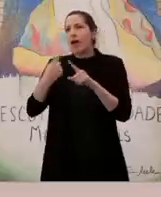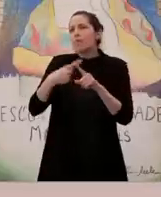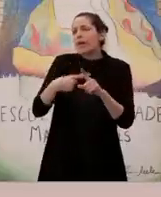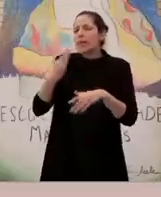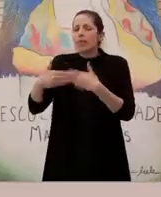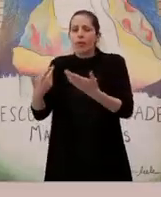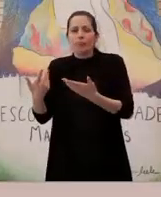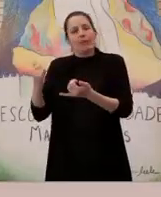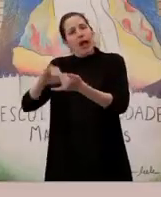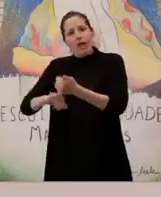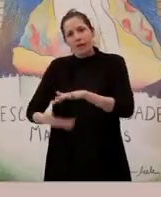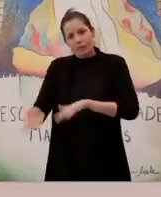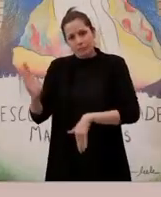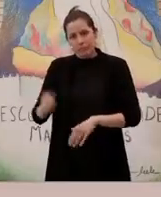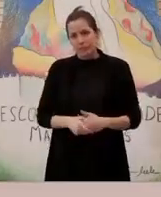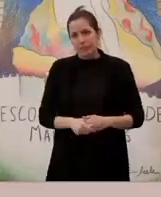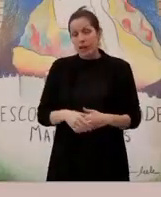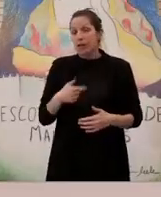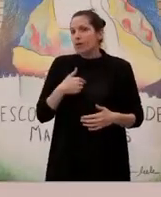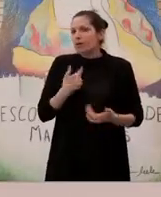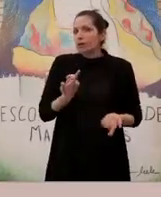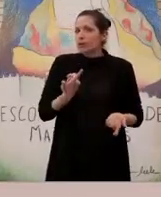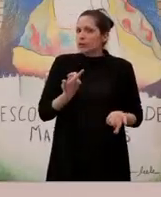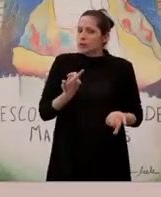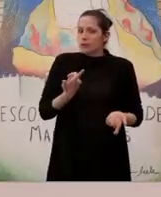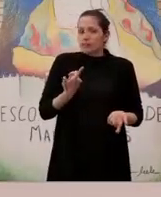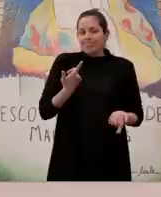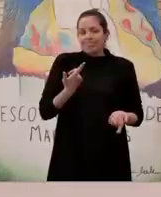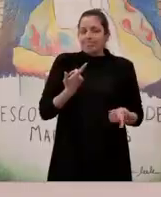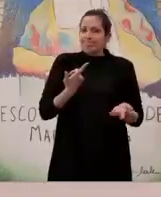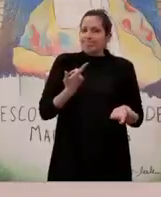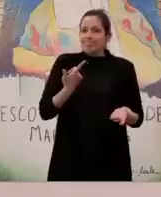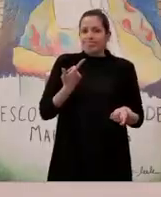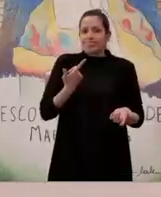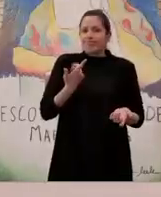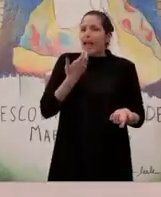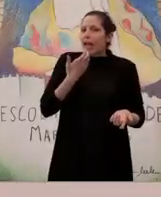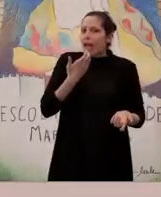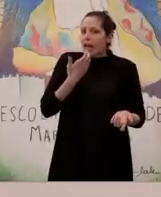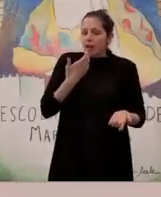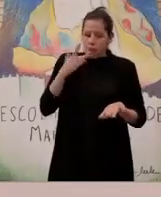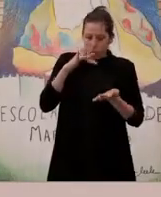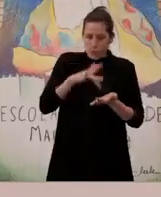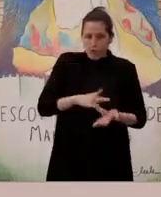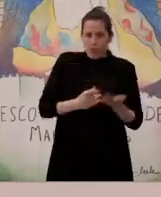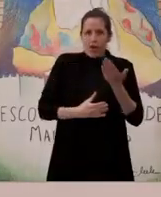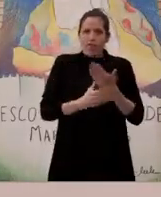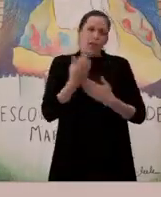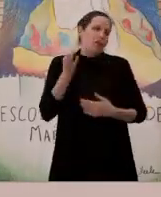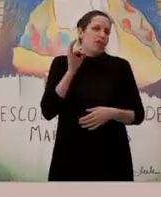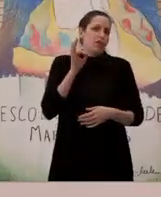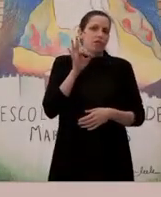sigo existiendo que estaban en la federación gallega de muy progresistas